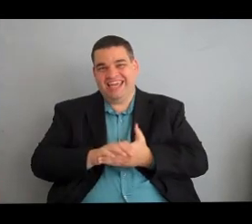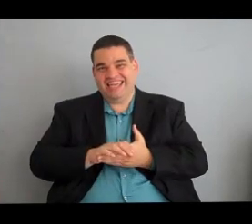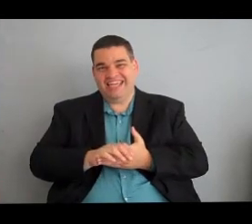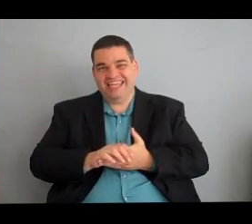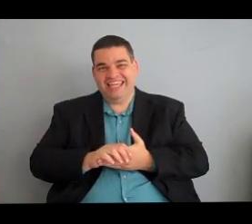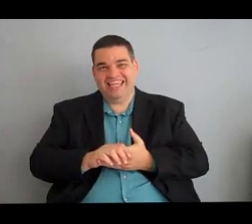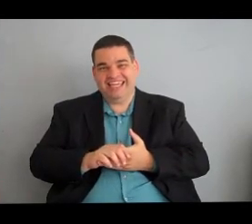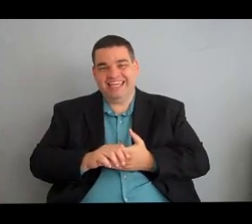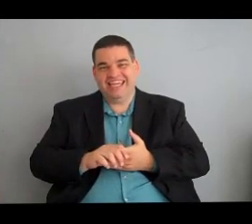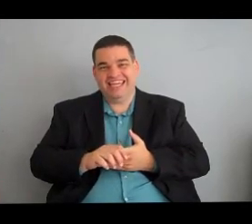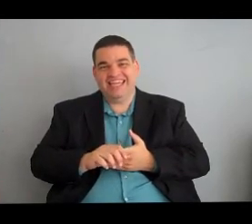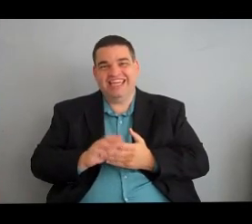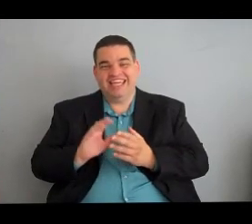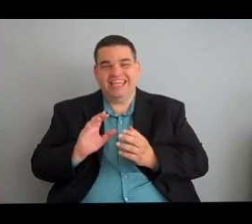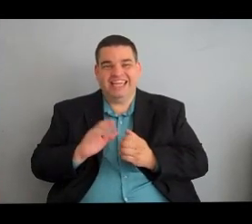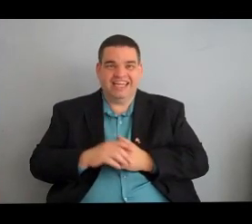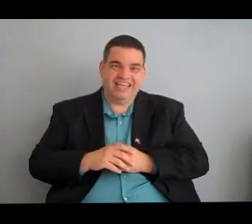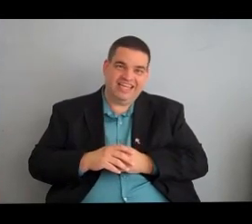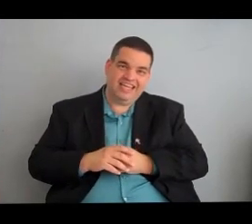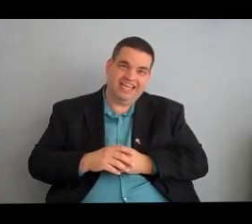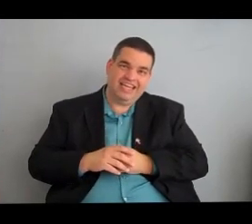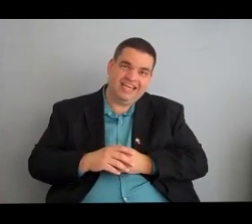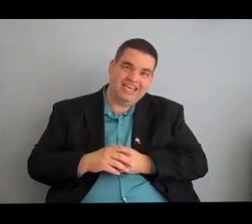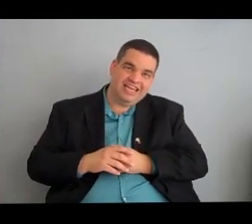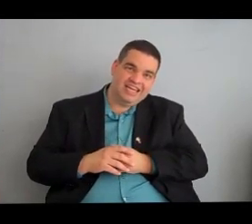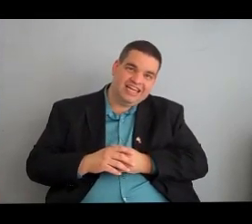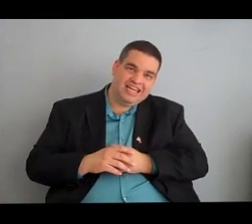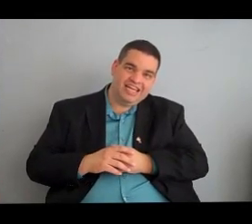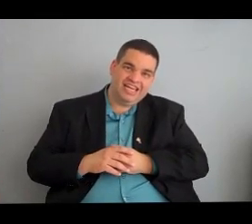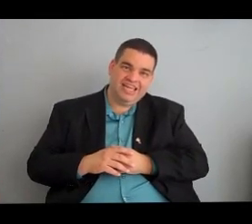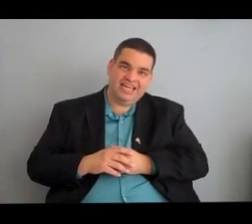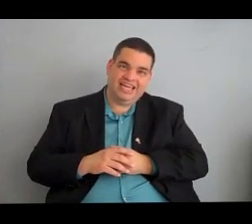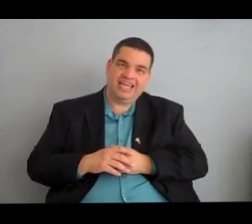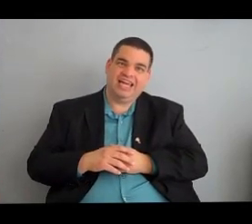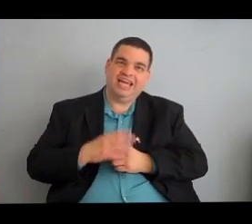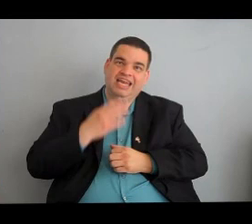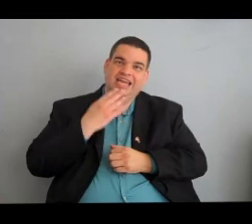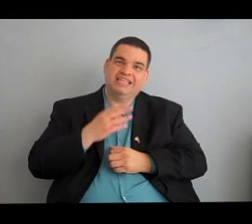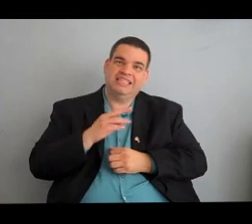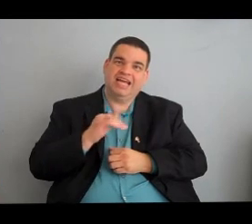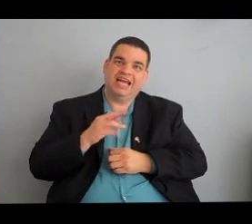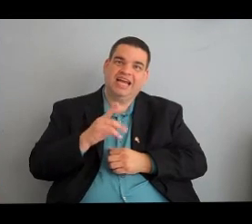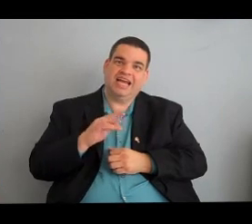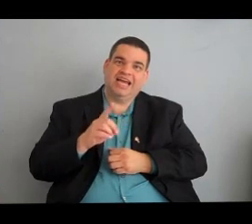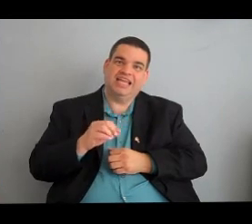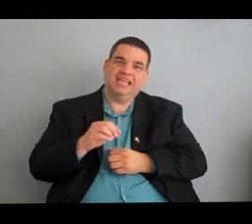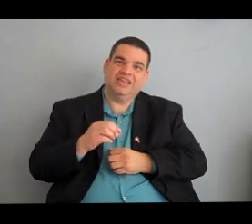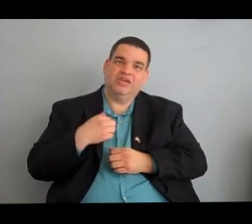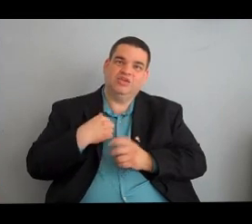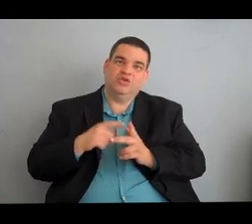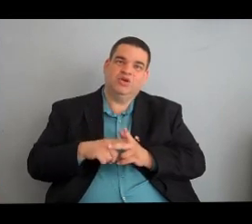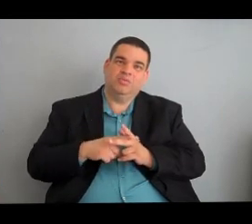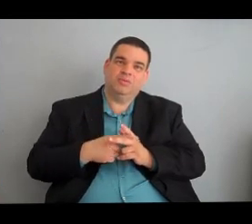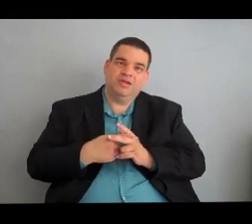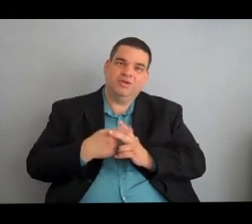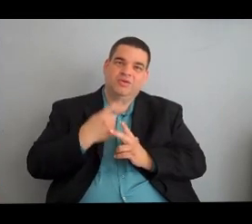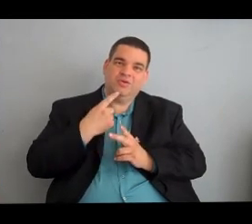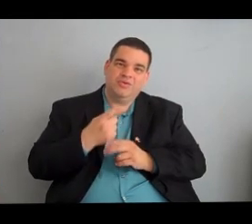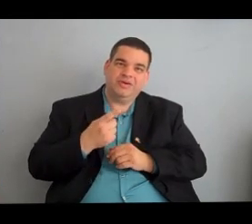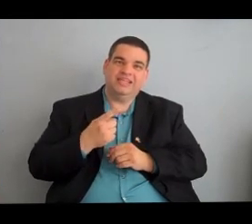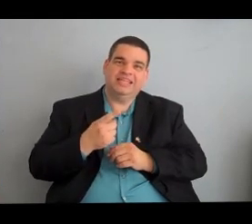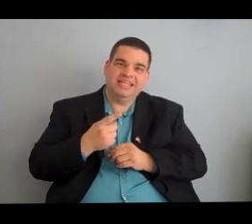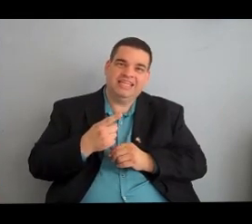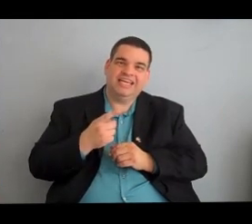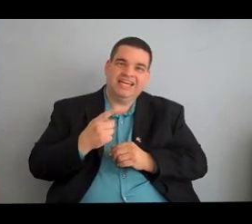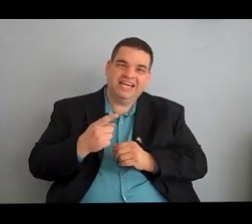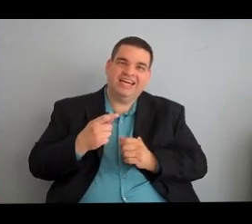el Palo Criollo, gracias a Cándido, ¿verdad? Pues yo empecé, como uno dice, trotón, tocando bien duro. Pero